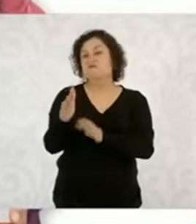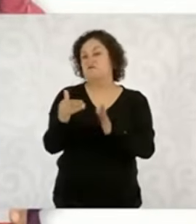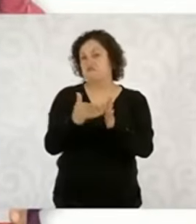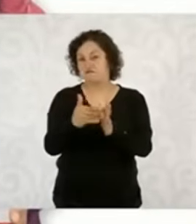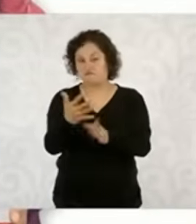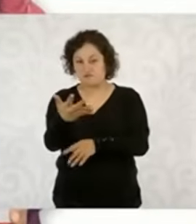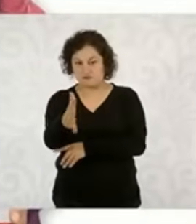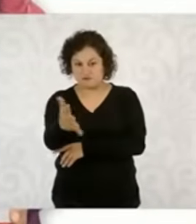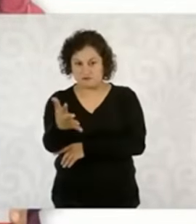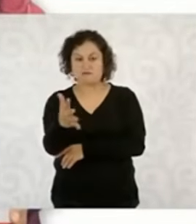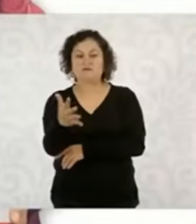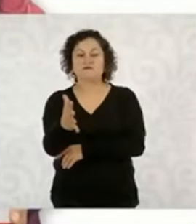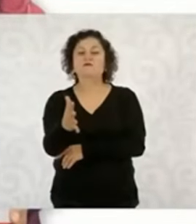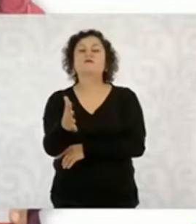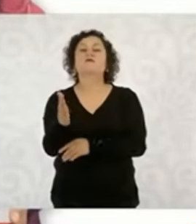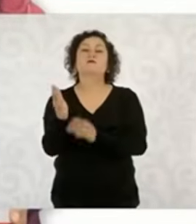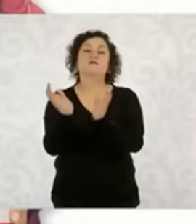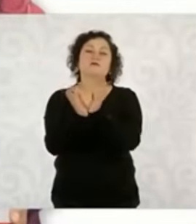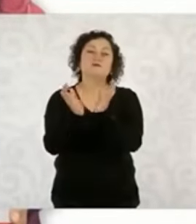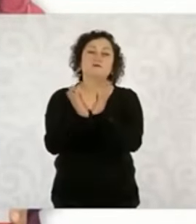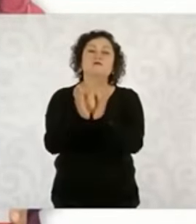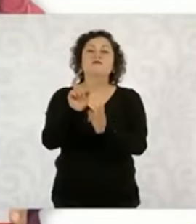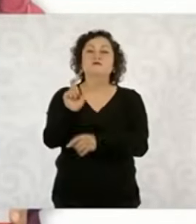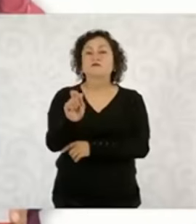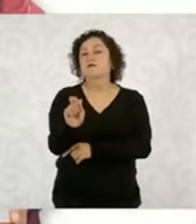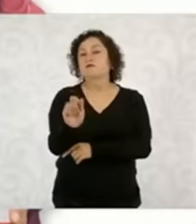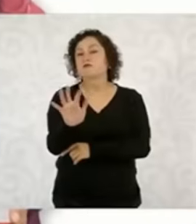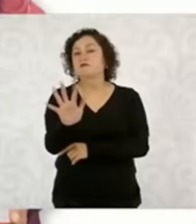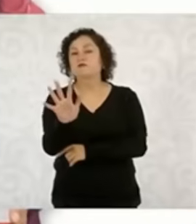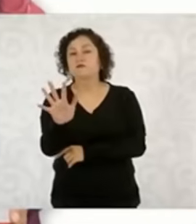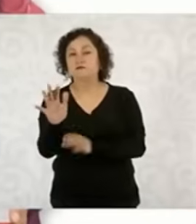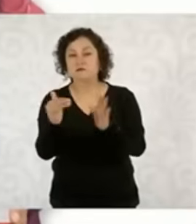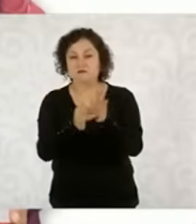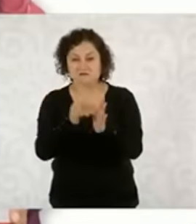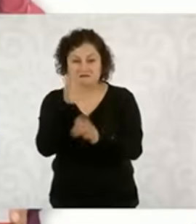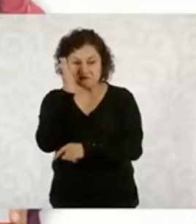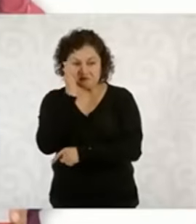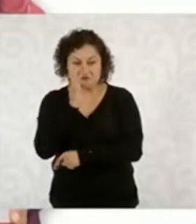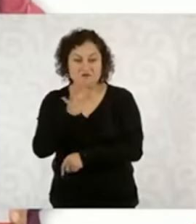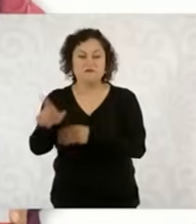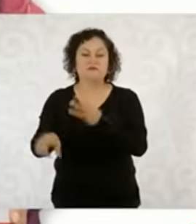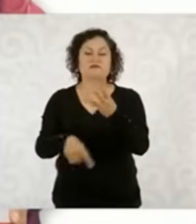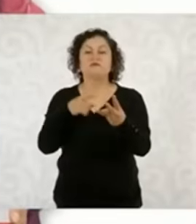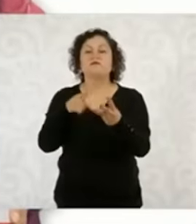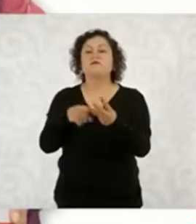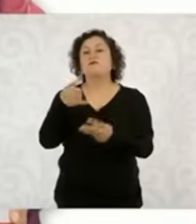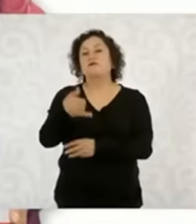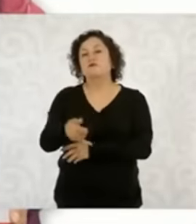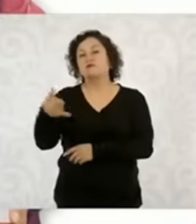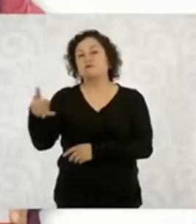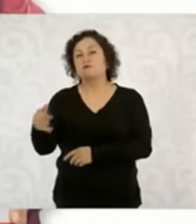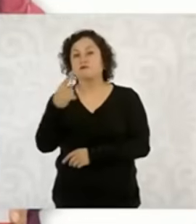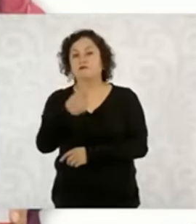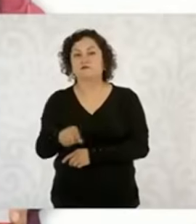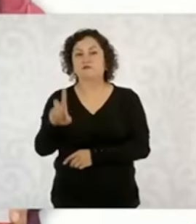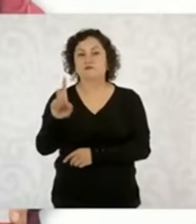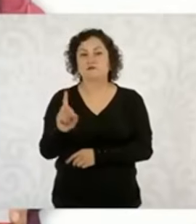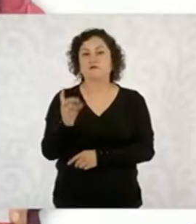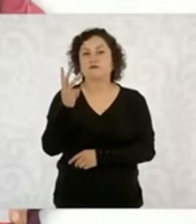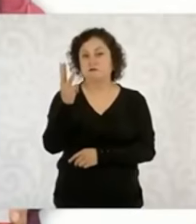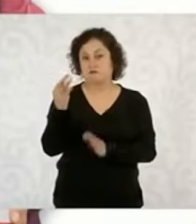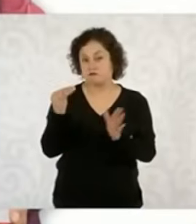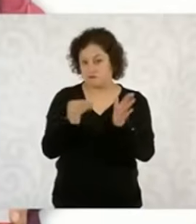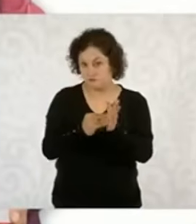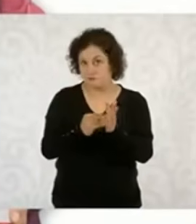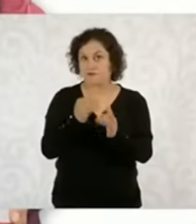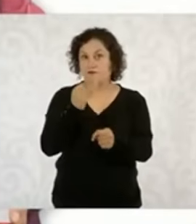Foviste están por llegar a 25,000 escrituras y del Infonavit están en 133,000. Ahorita mis